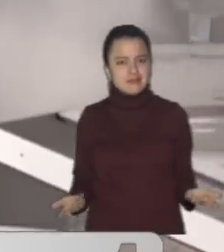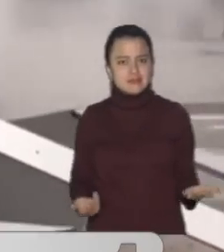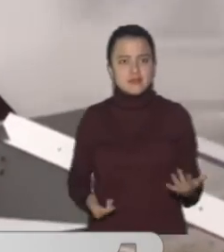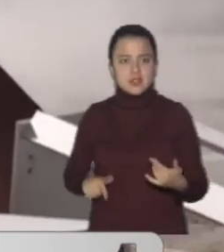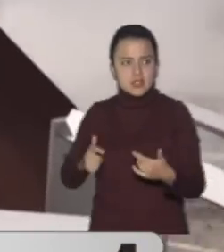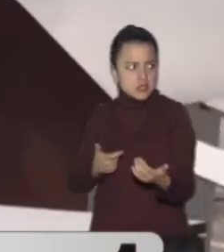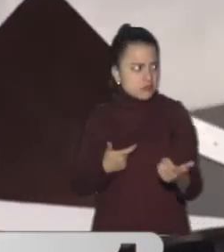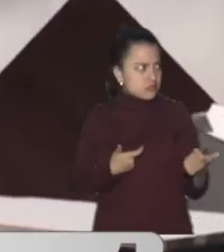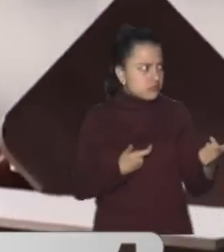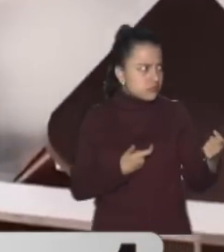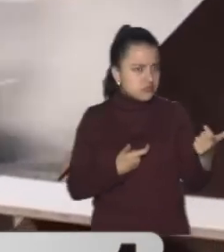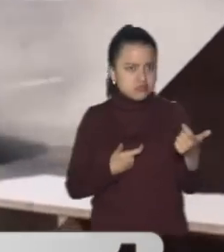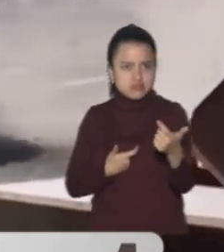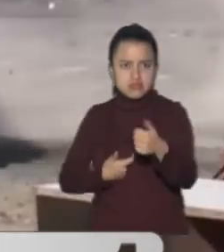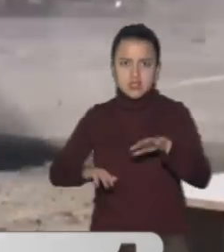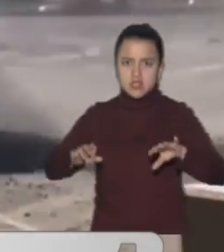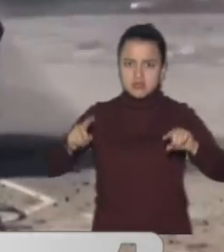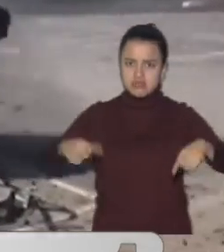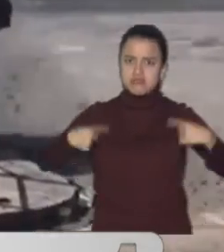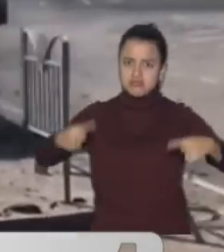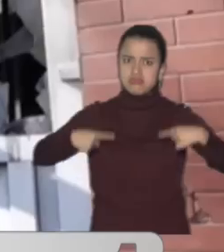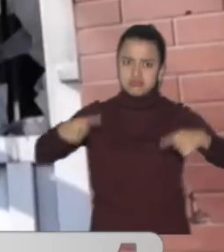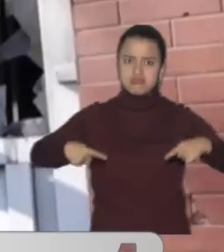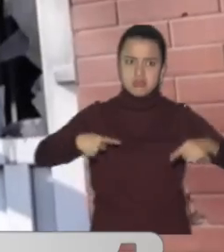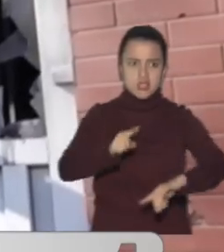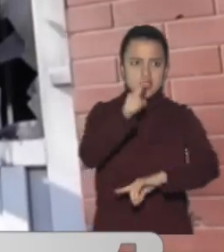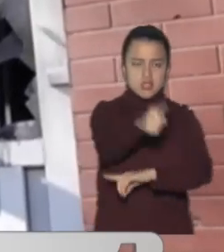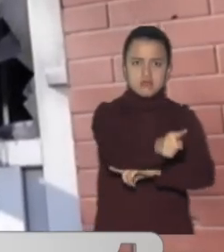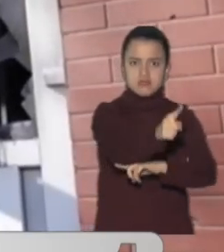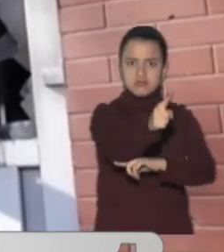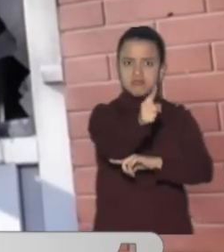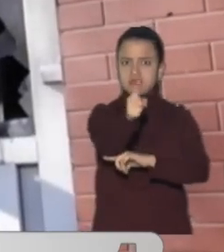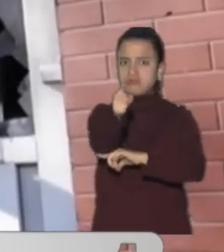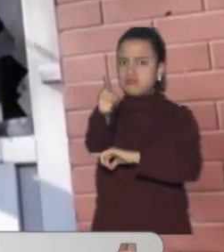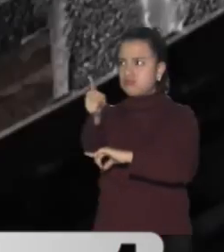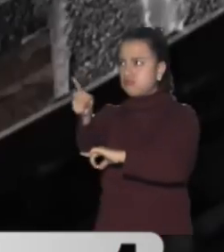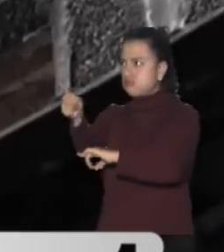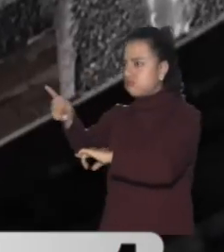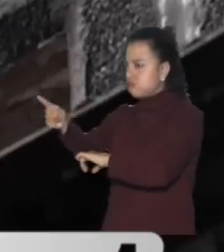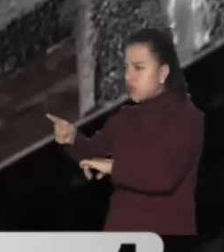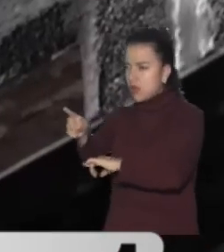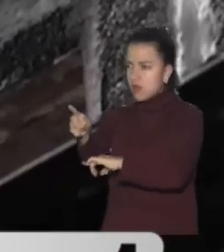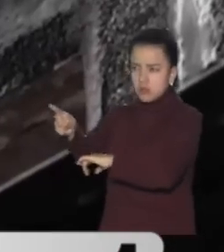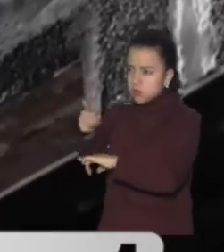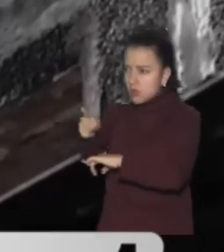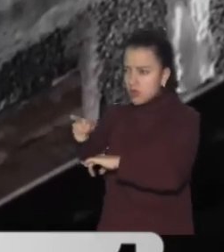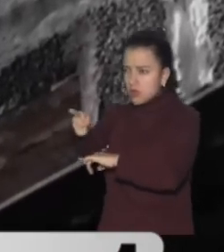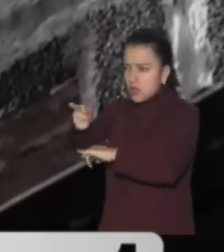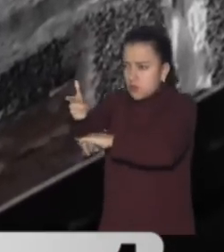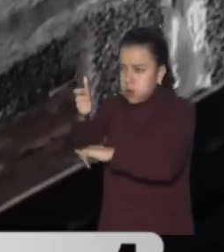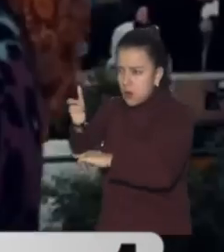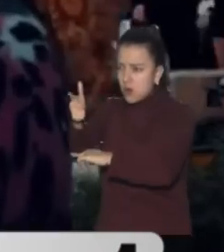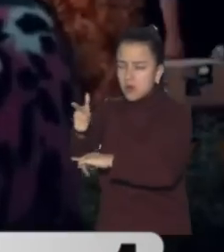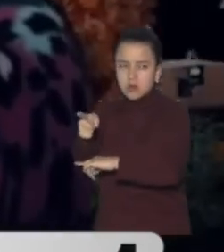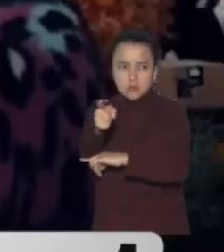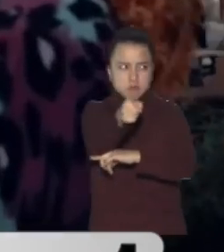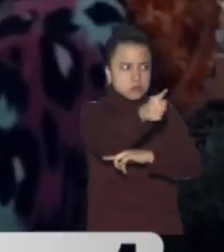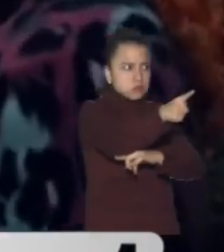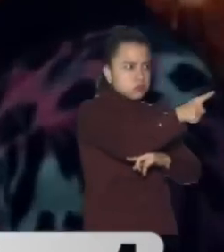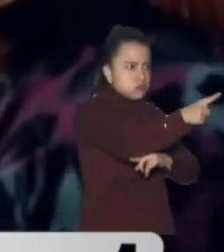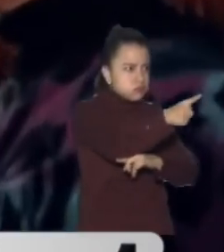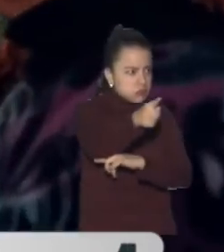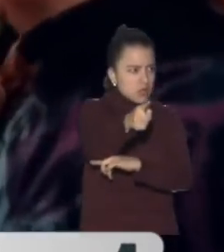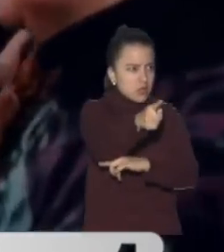humeantes recorren las calles llenas de escombros y hacen girar sus torretas hacia cualquier cosa que se mueva. Los pocos habitantes que quedan en el que era uno de